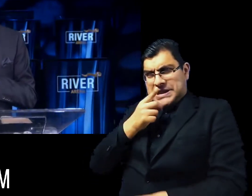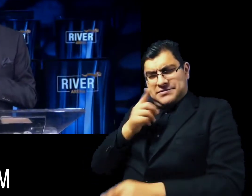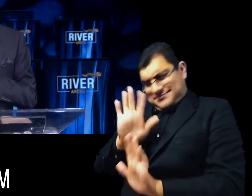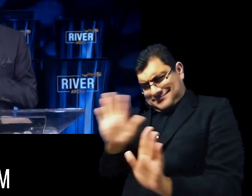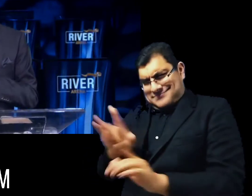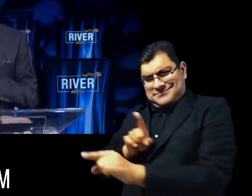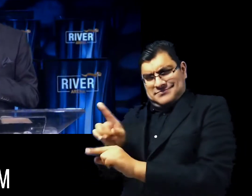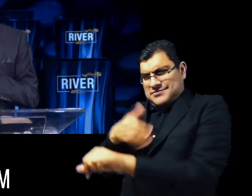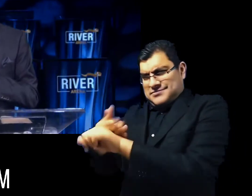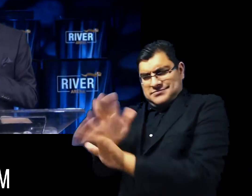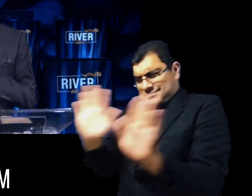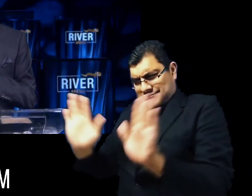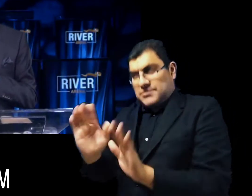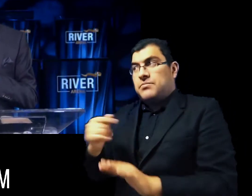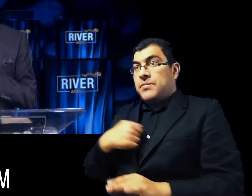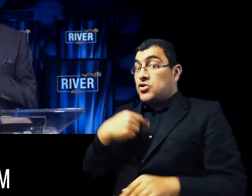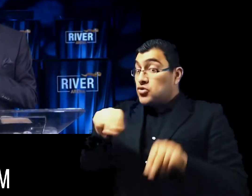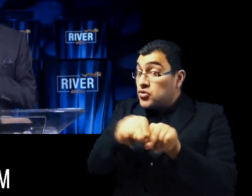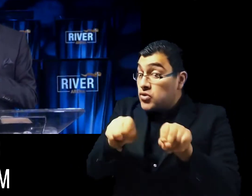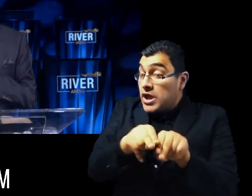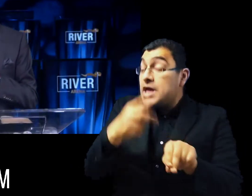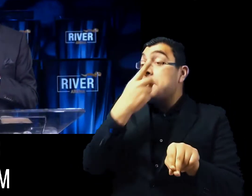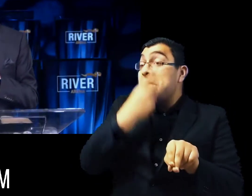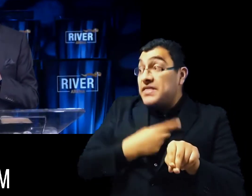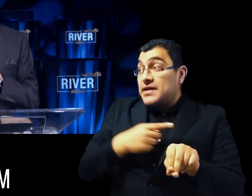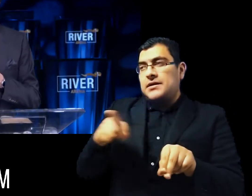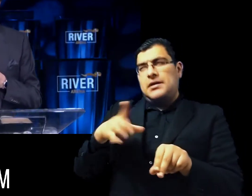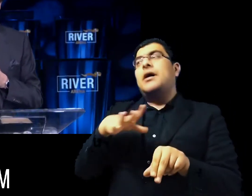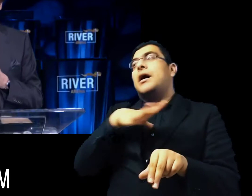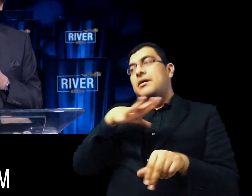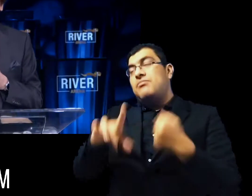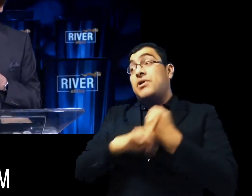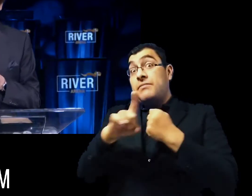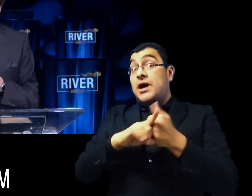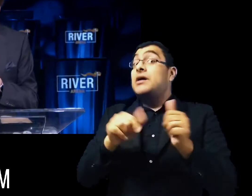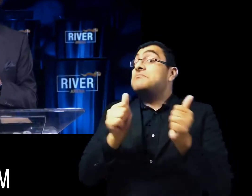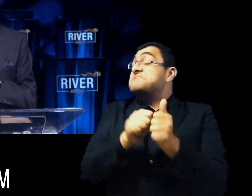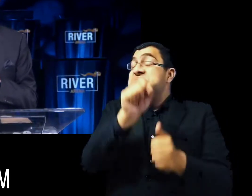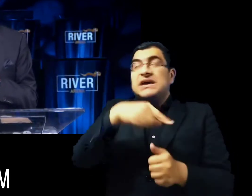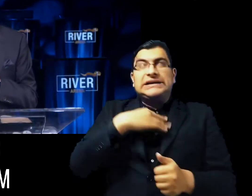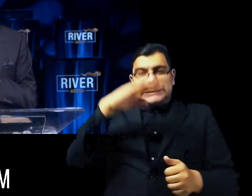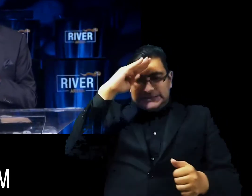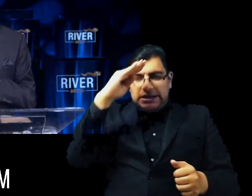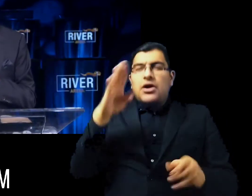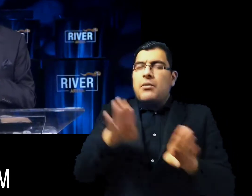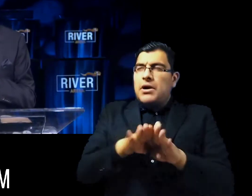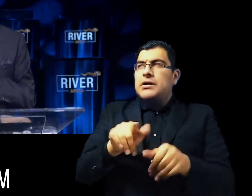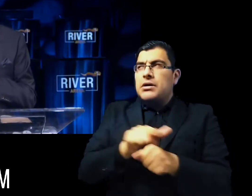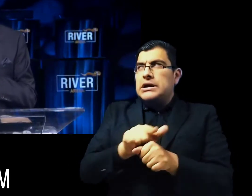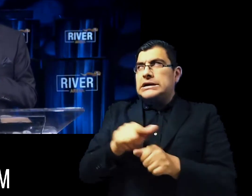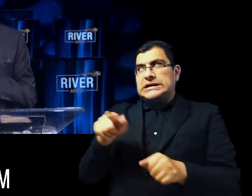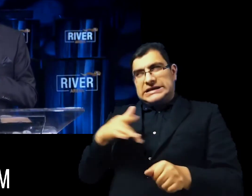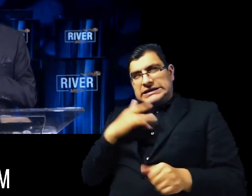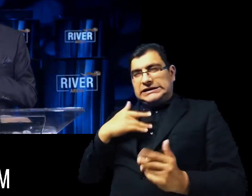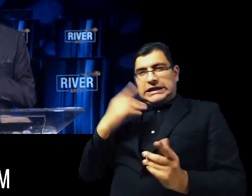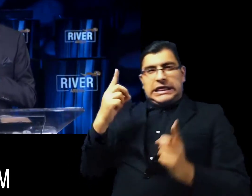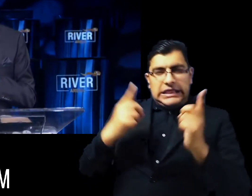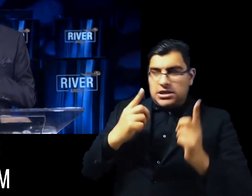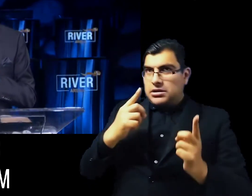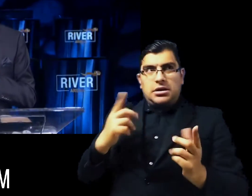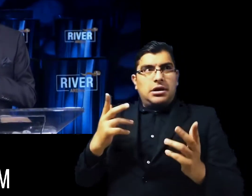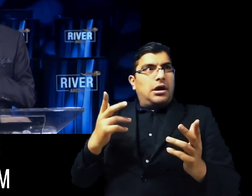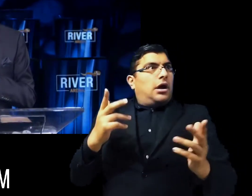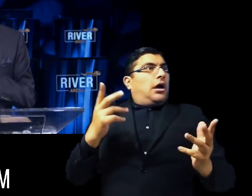esto, pero su nieto me confesó que tiene serios problemas con su orientación sexual, ahora que lo dice. Y